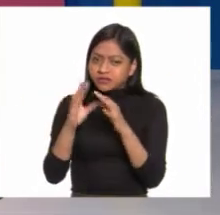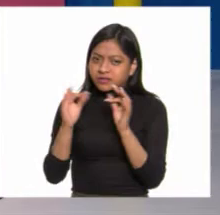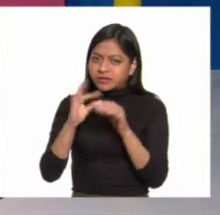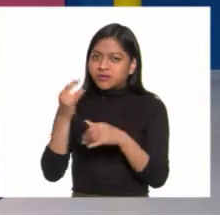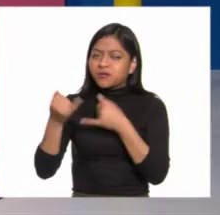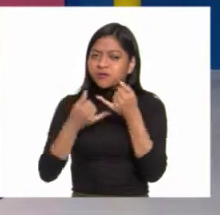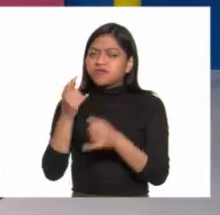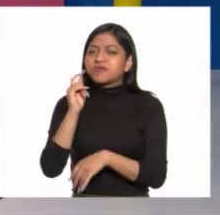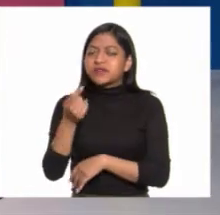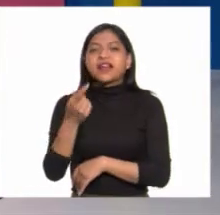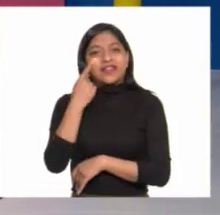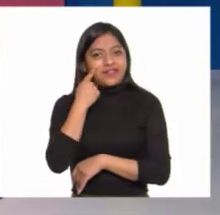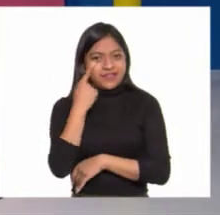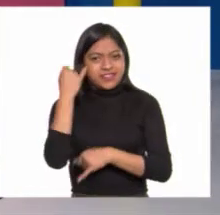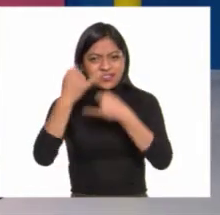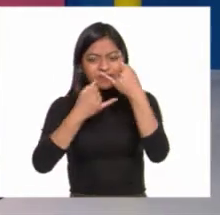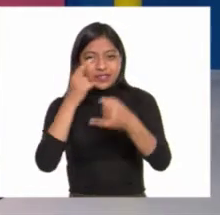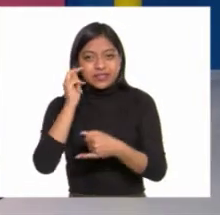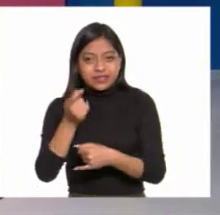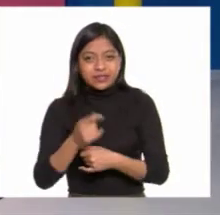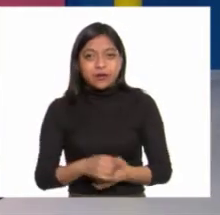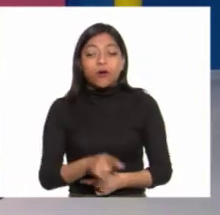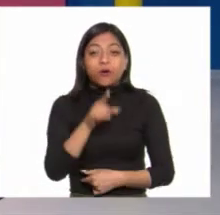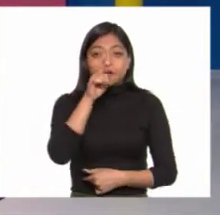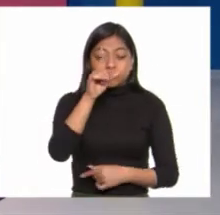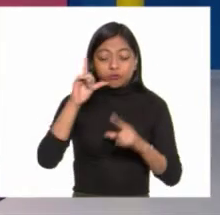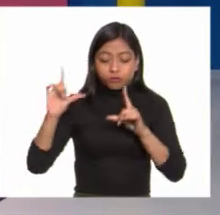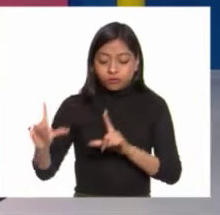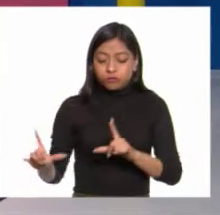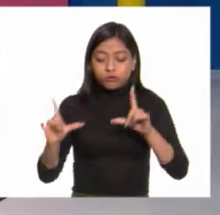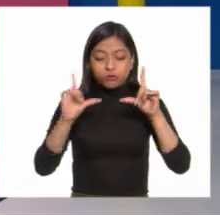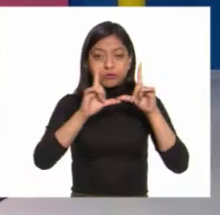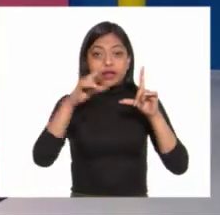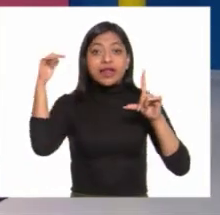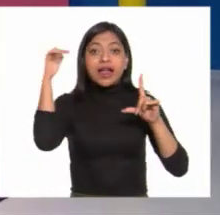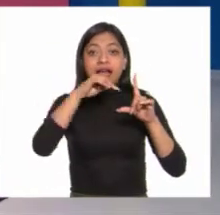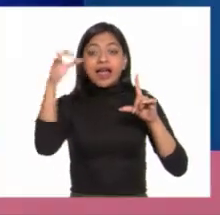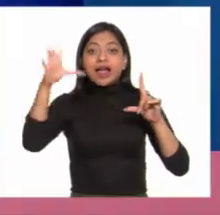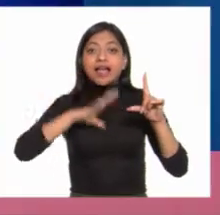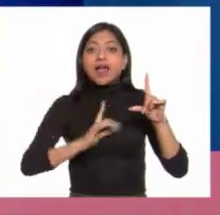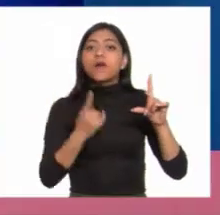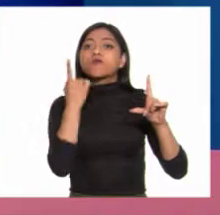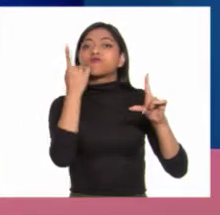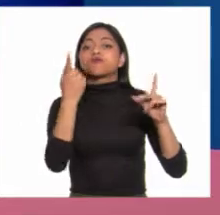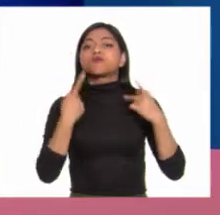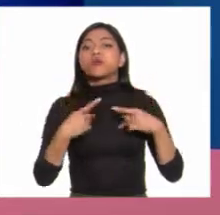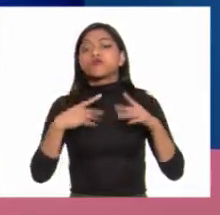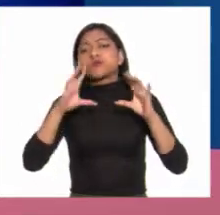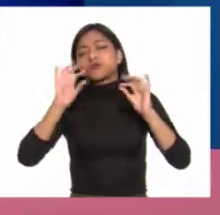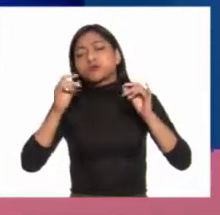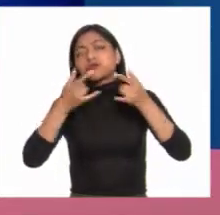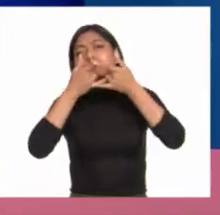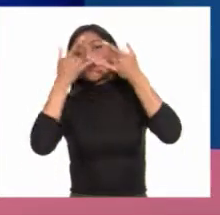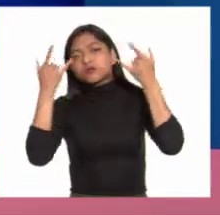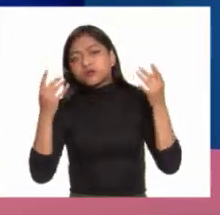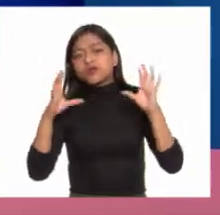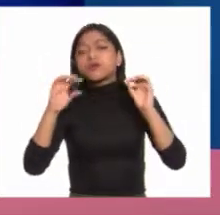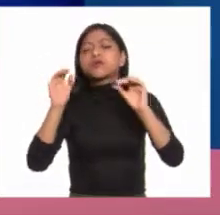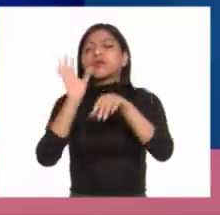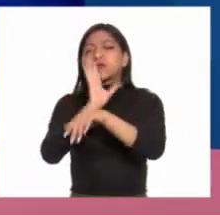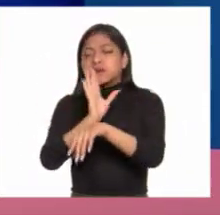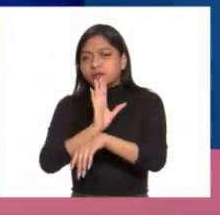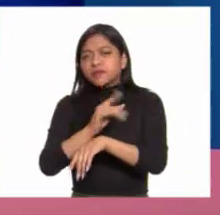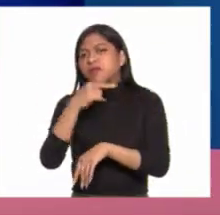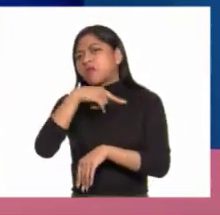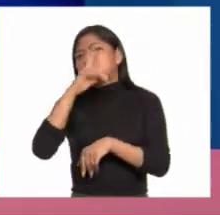juego. Mira, Jenny, uno toma una tarjeta en la que aparece un personaje de un cuento o de una película, o